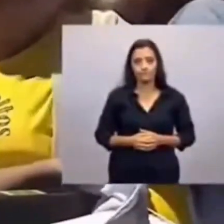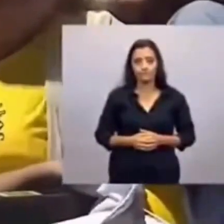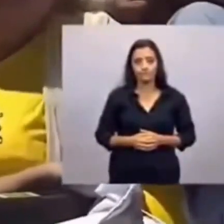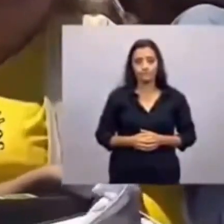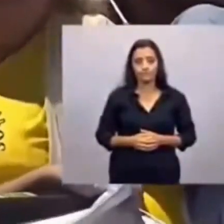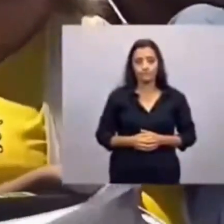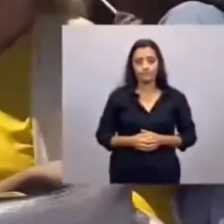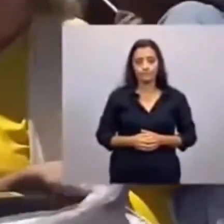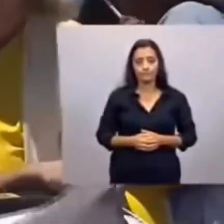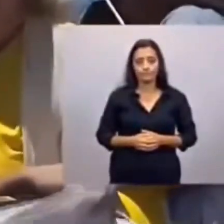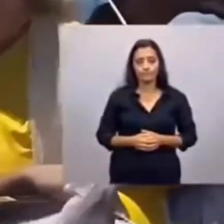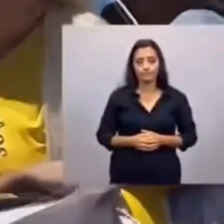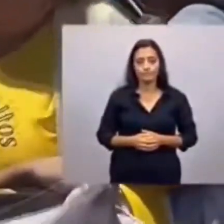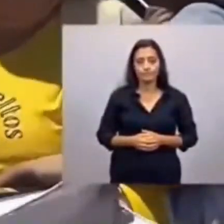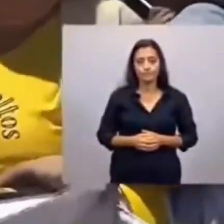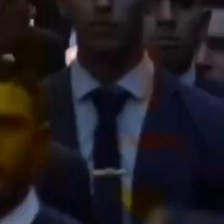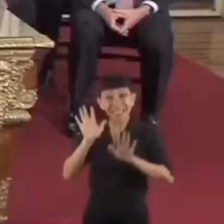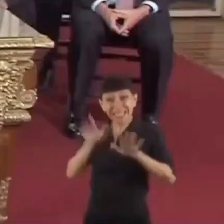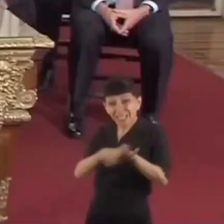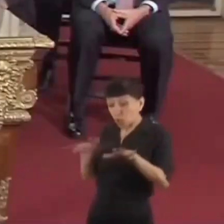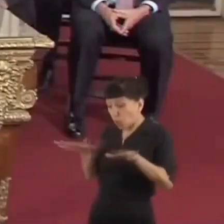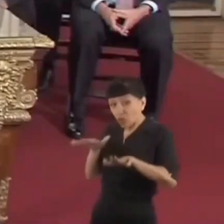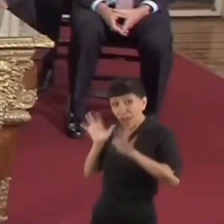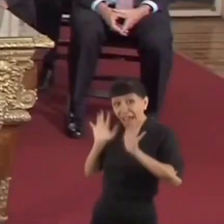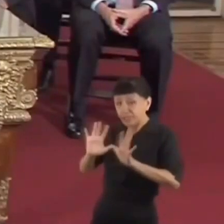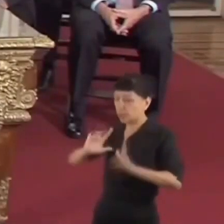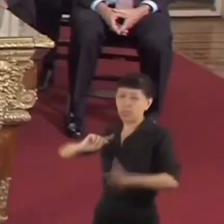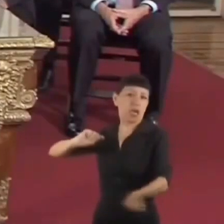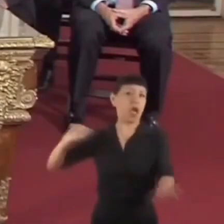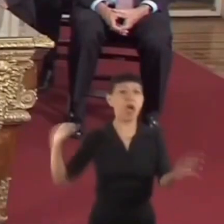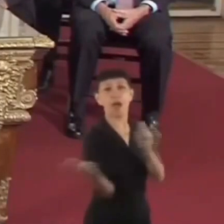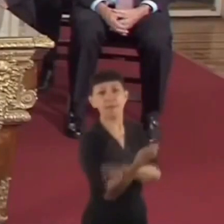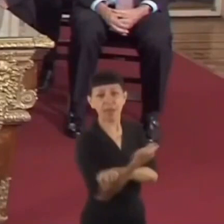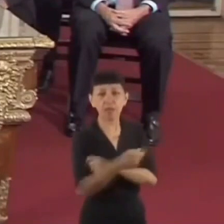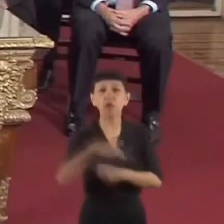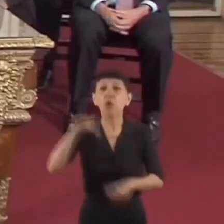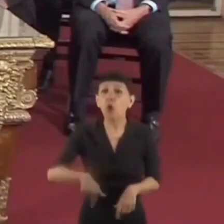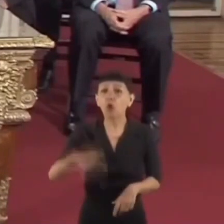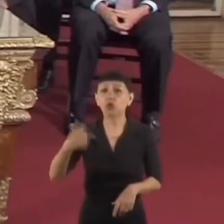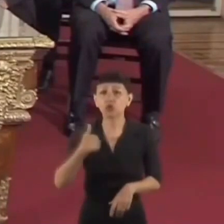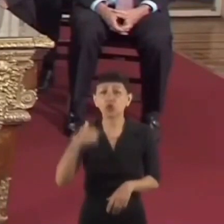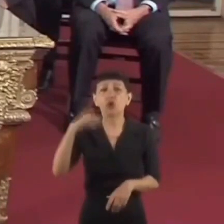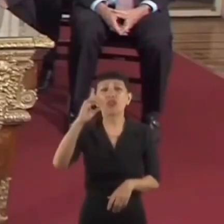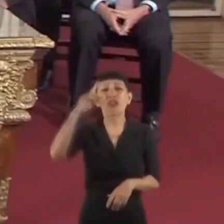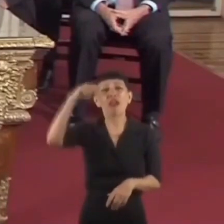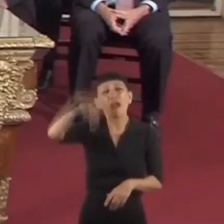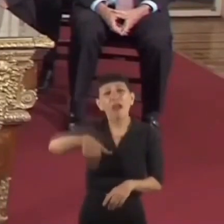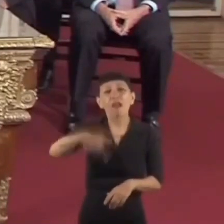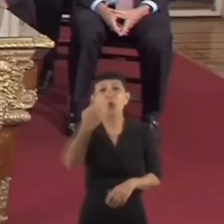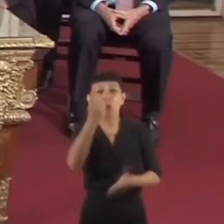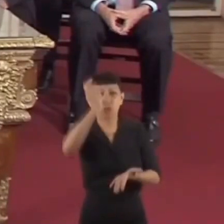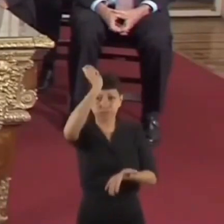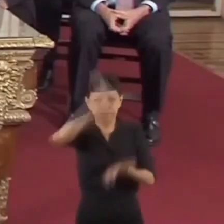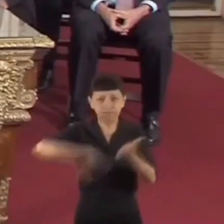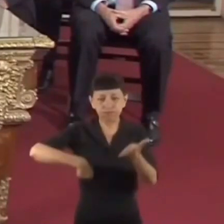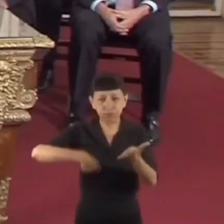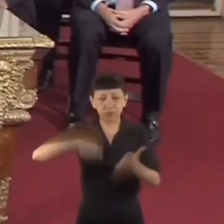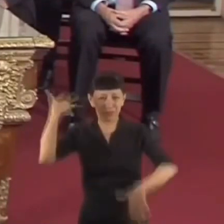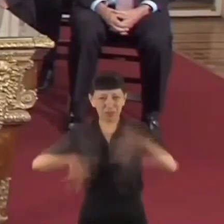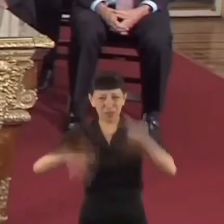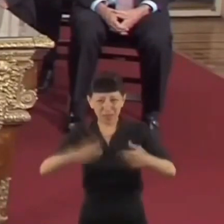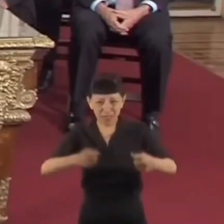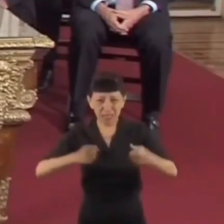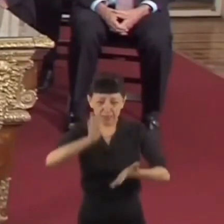pocos efectos en el maltrecho bolsillo de los argentinos que han visto dispararse la inflación incluso después de la